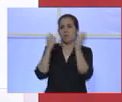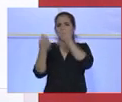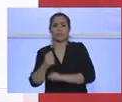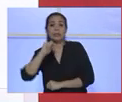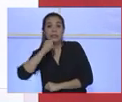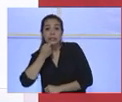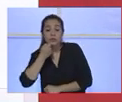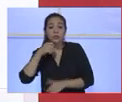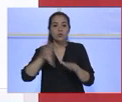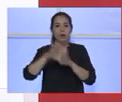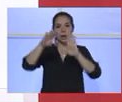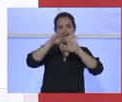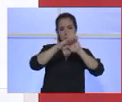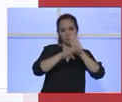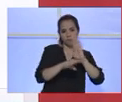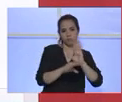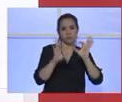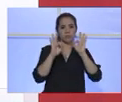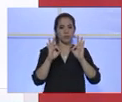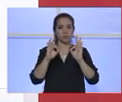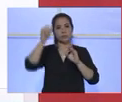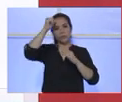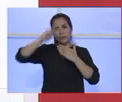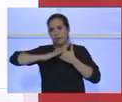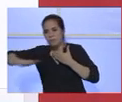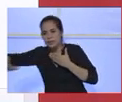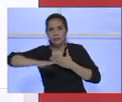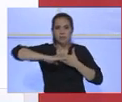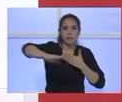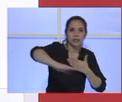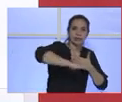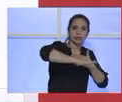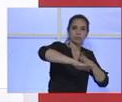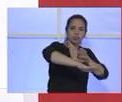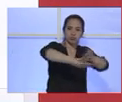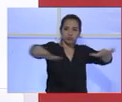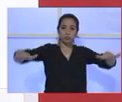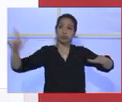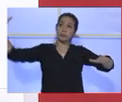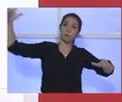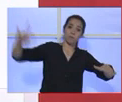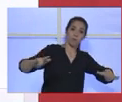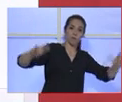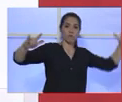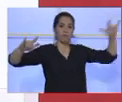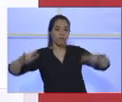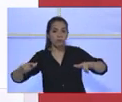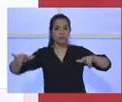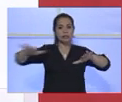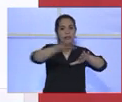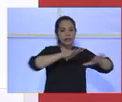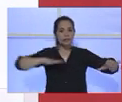que es, técnicamente se llama el lado aire, que son las pistas, las plataformas, los accesos, también un nuevo